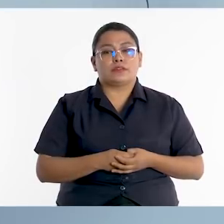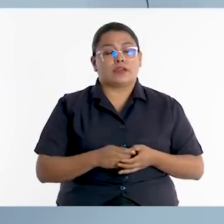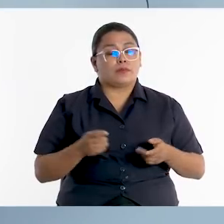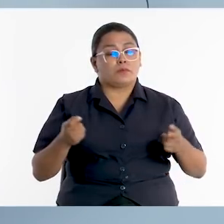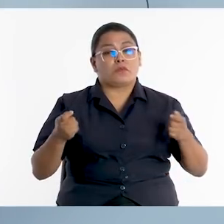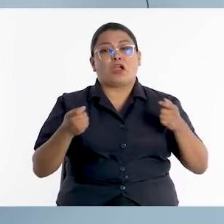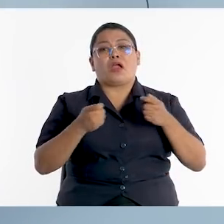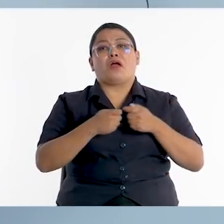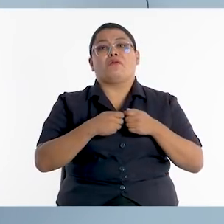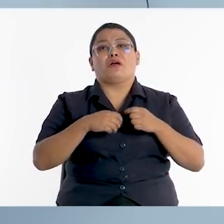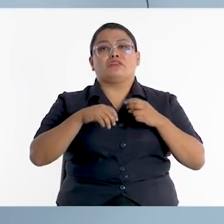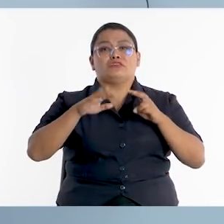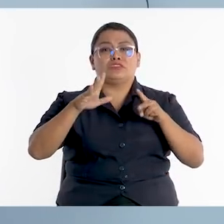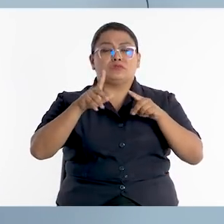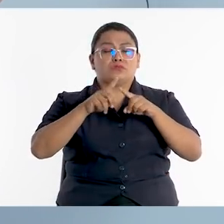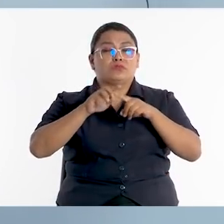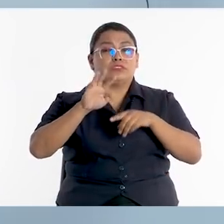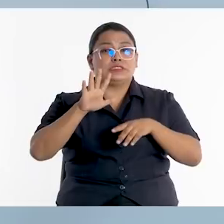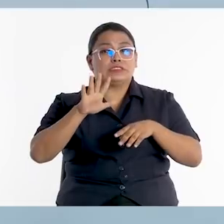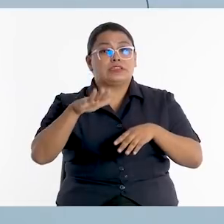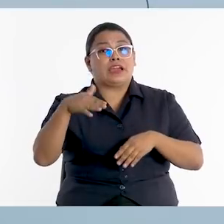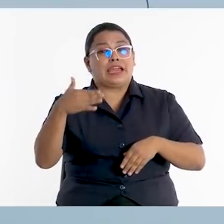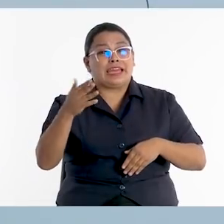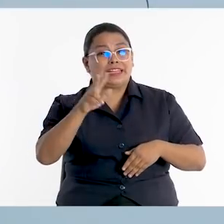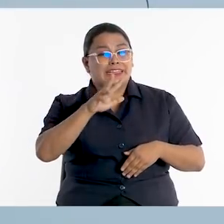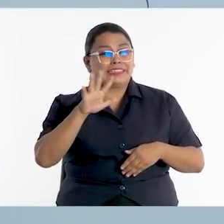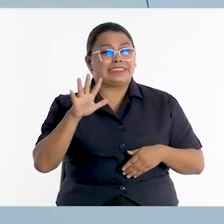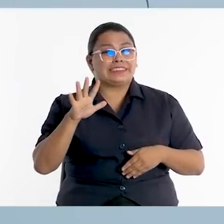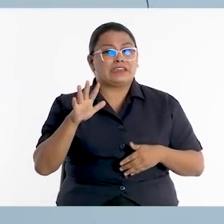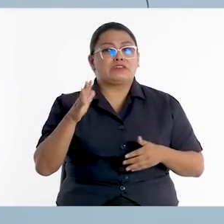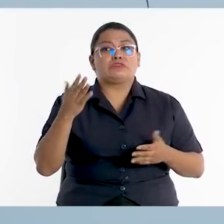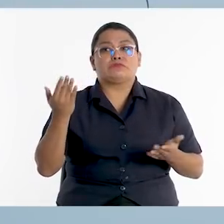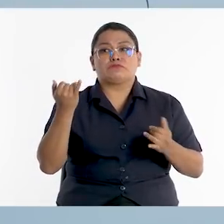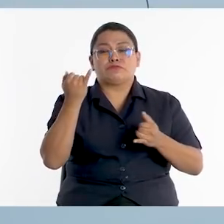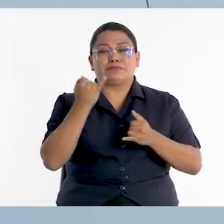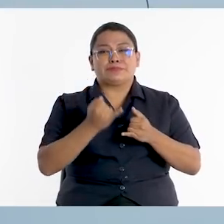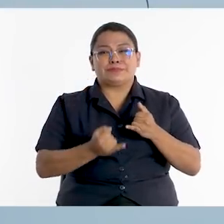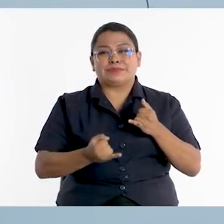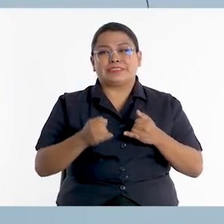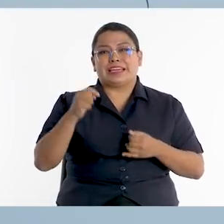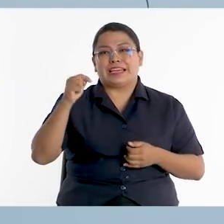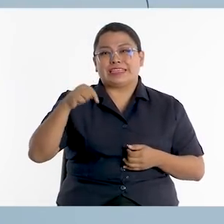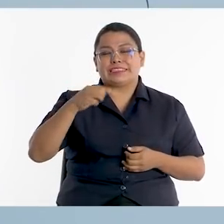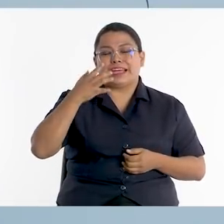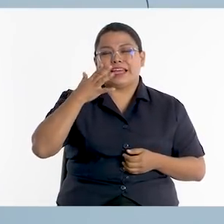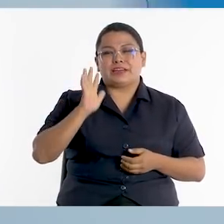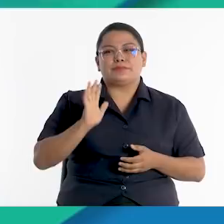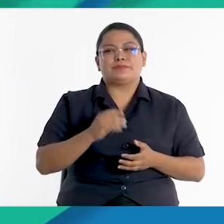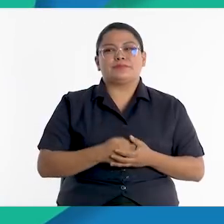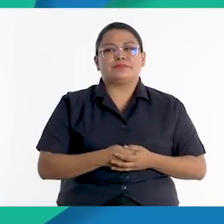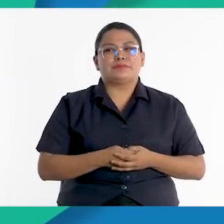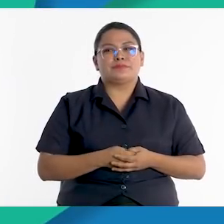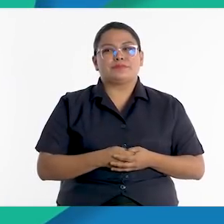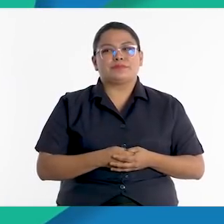Y efectivamente, 7 por 5 es 35. Y con esto finalizamos este ejemplo.